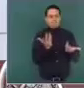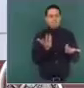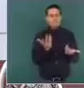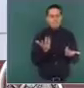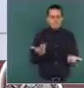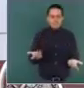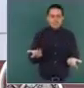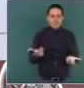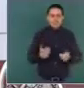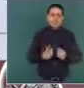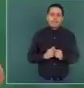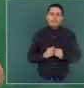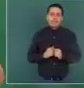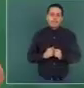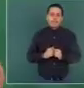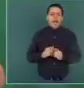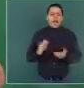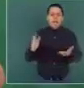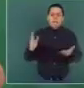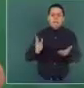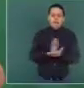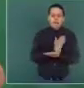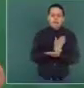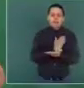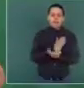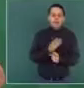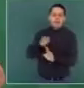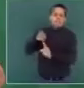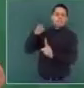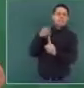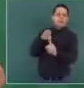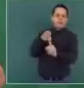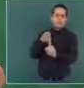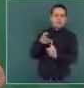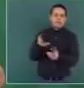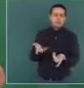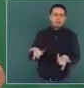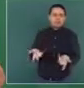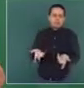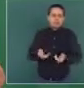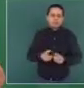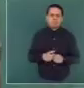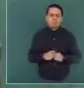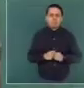es el fin de